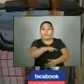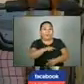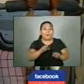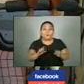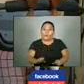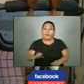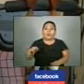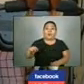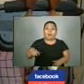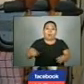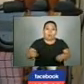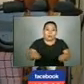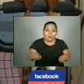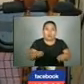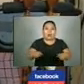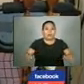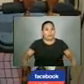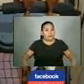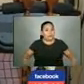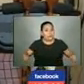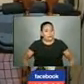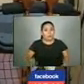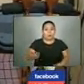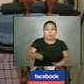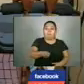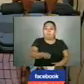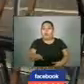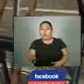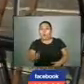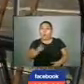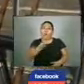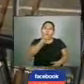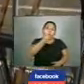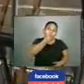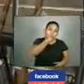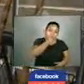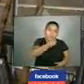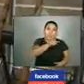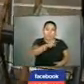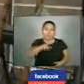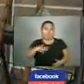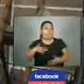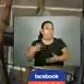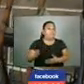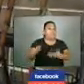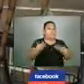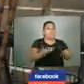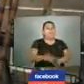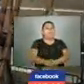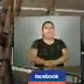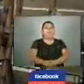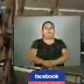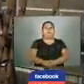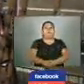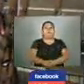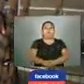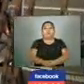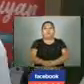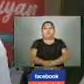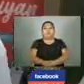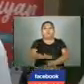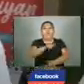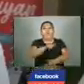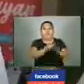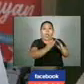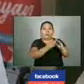caminar. Andaderas, sillas de ruedas, bastones, insumos alimenticios son parte de los donativos. Estos hogares